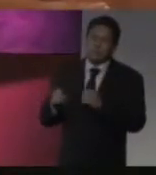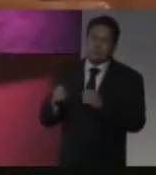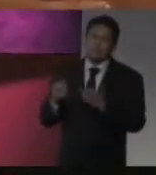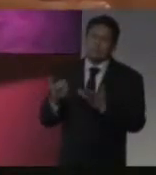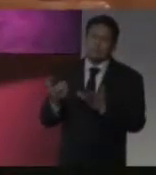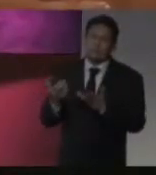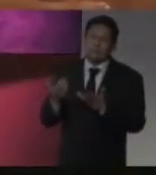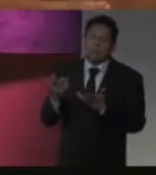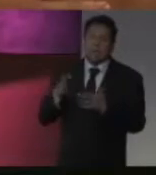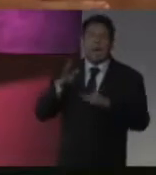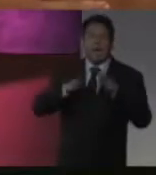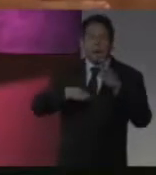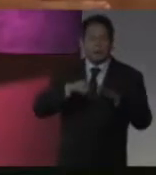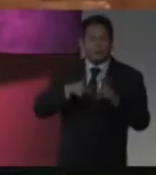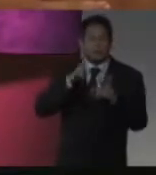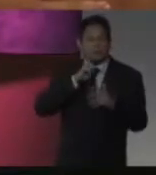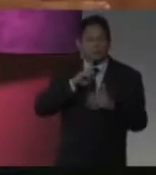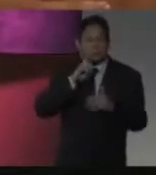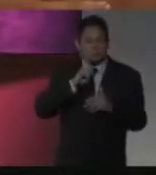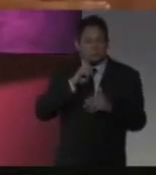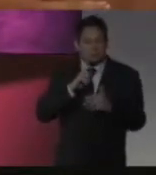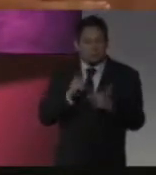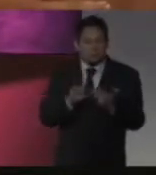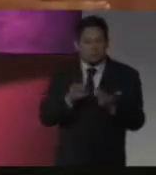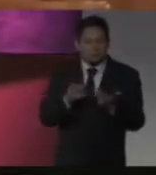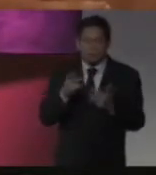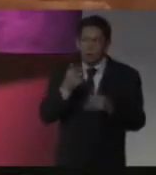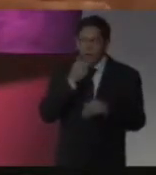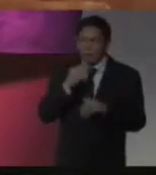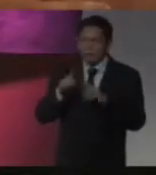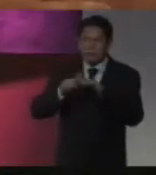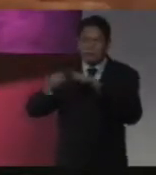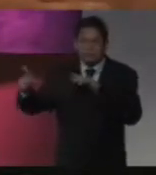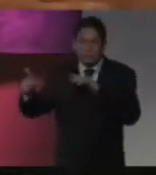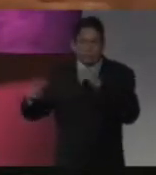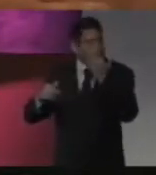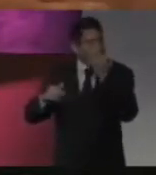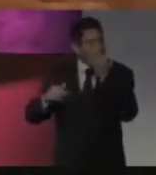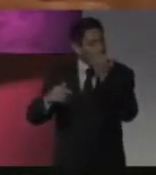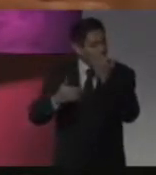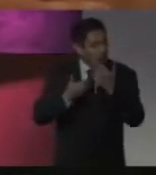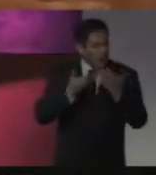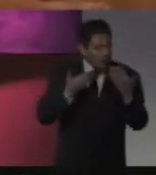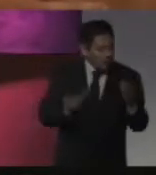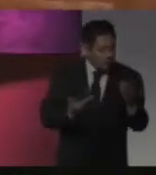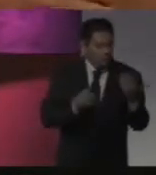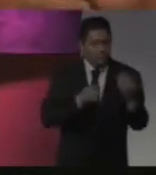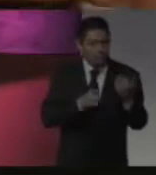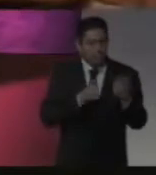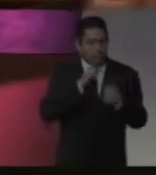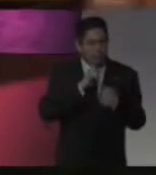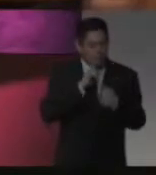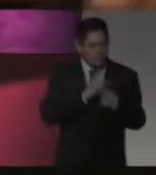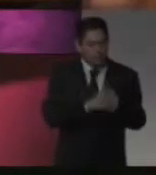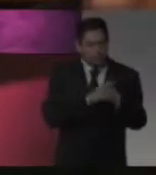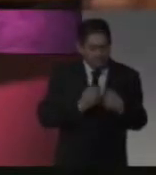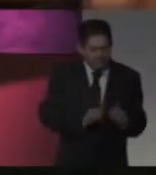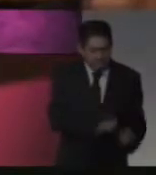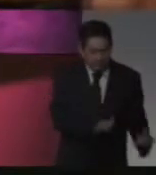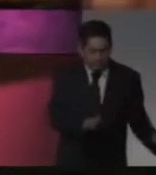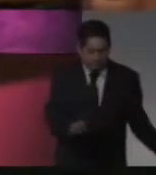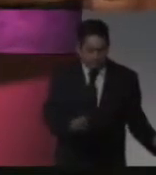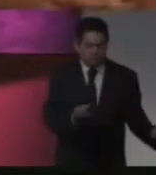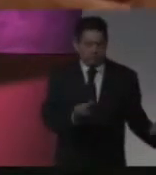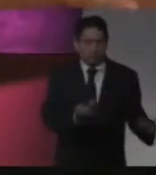funciones reproductoras, hacerse cargo de las funciones de productoras, ¿sí? Esto es un